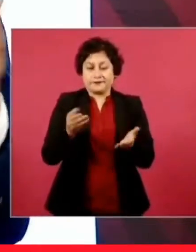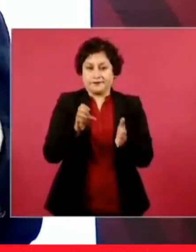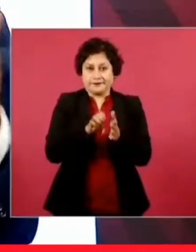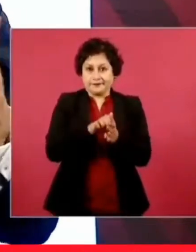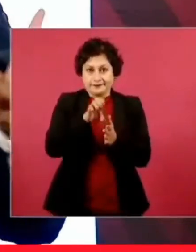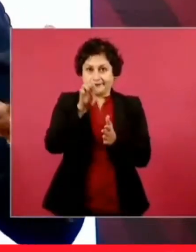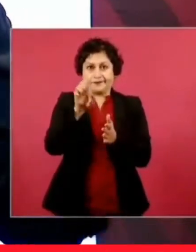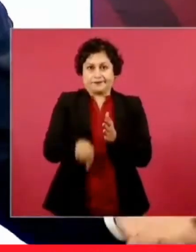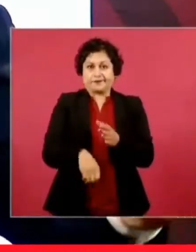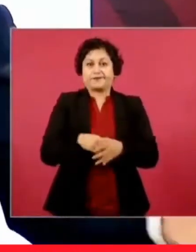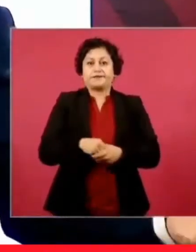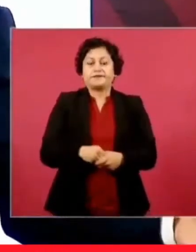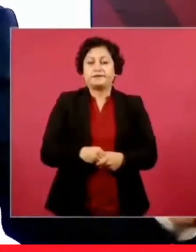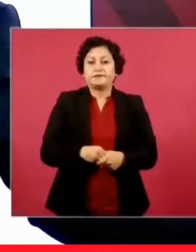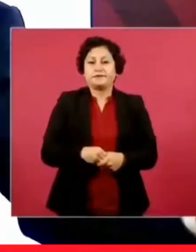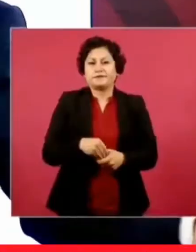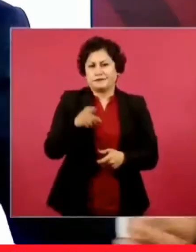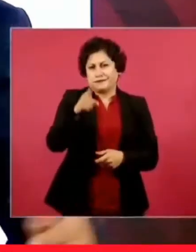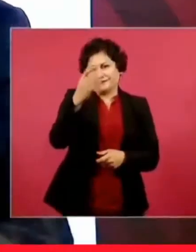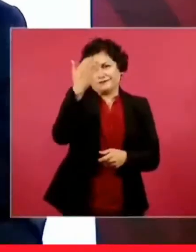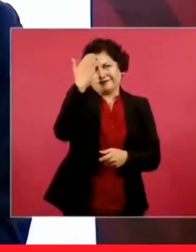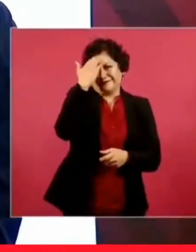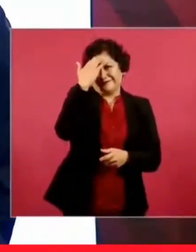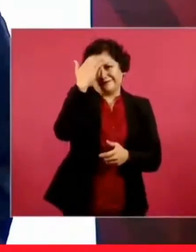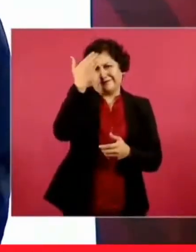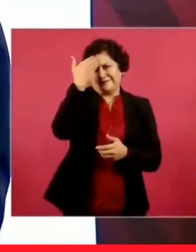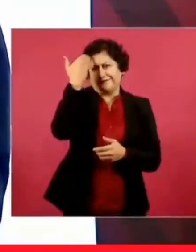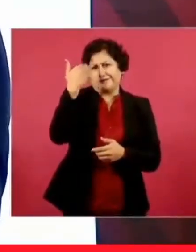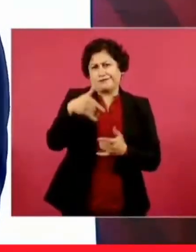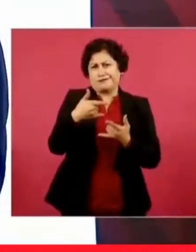hasta desentierran a los difuntos